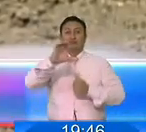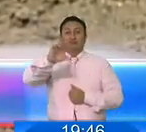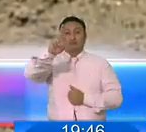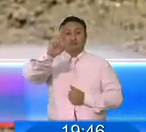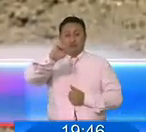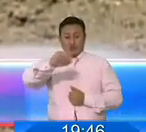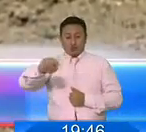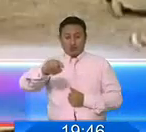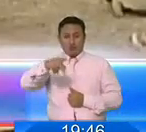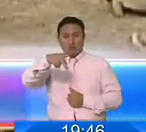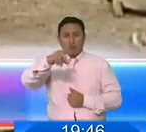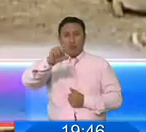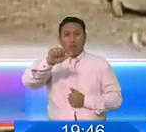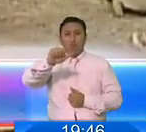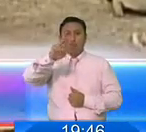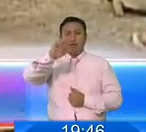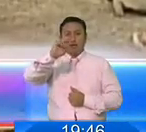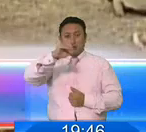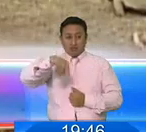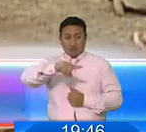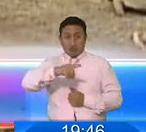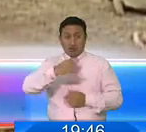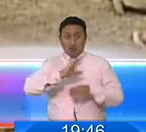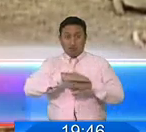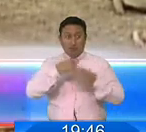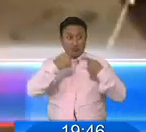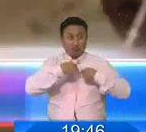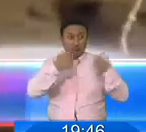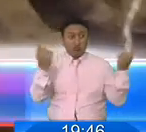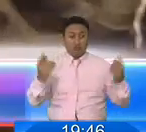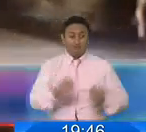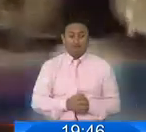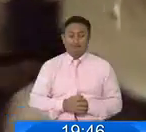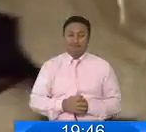washington paredes diera a conocer la noticia